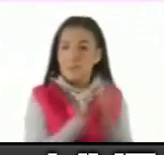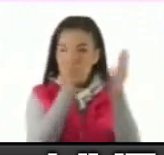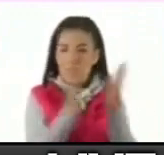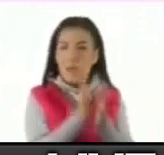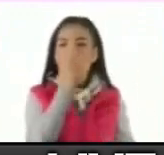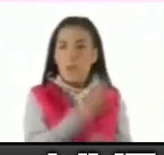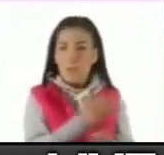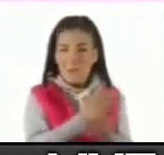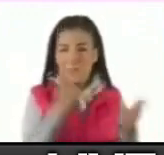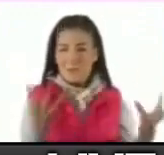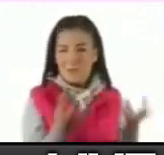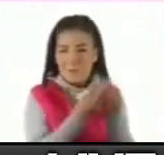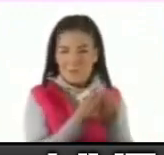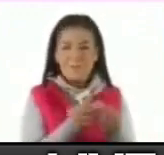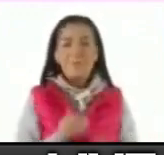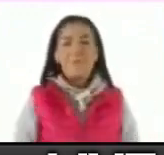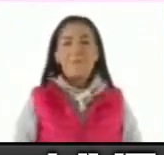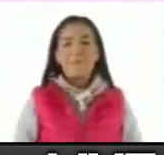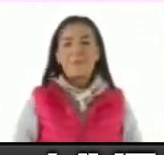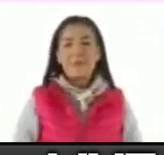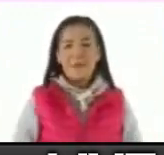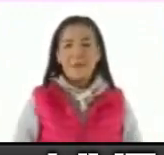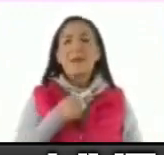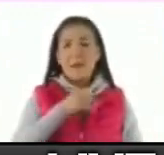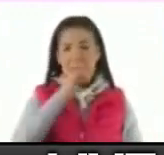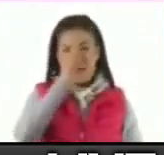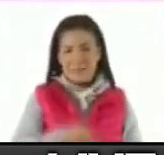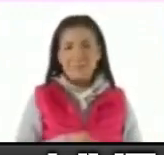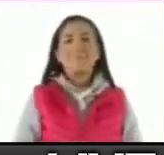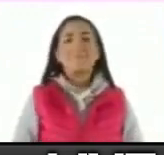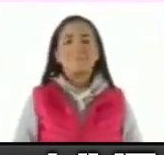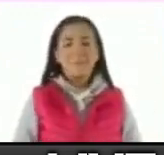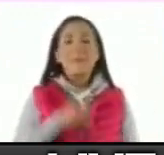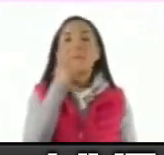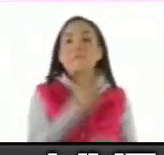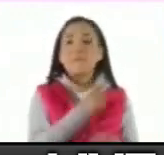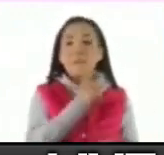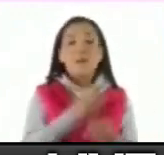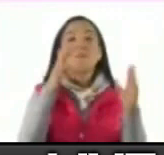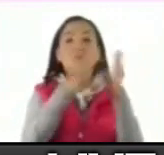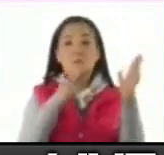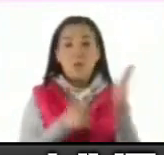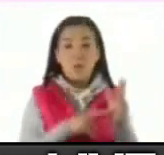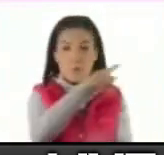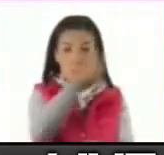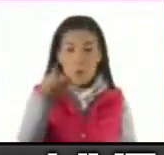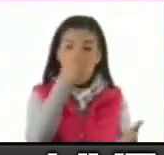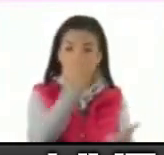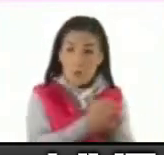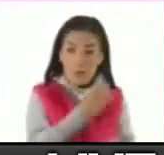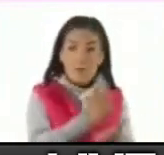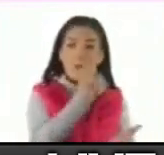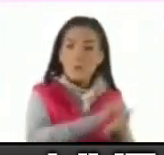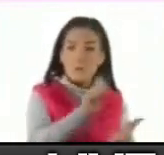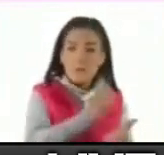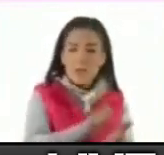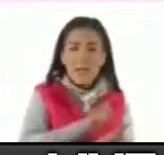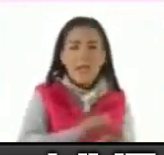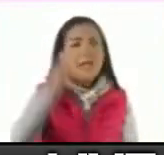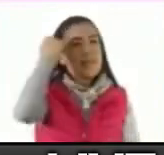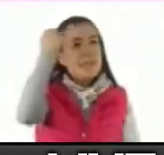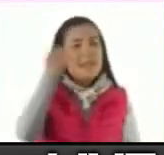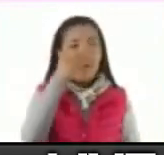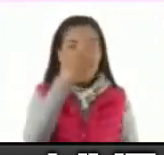reto. Acepto, caballero Fernando. La primera regla es que anoten en su libreta las ideas principales que en